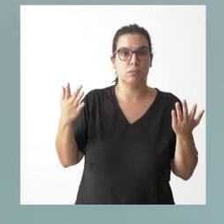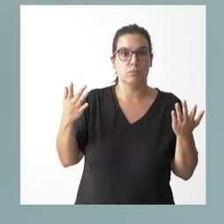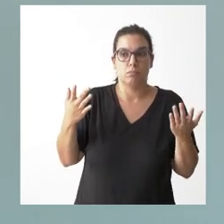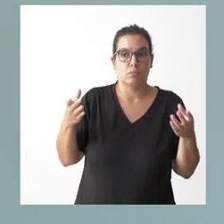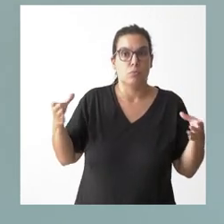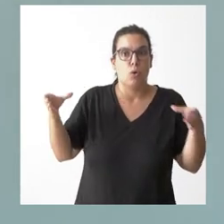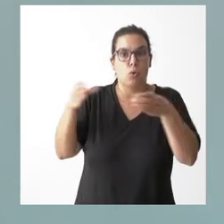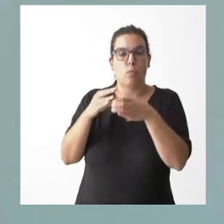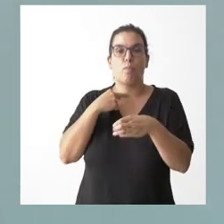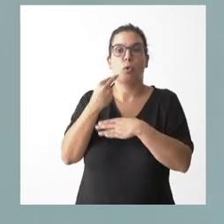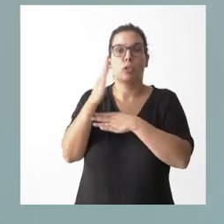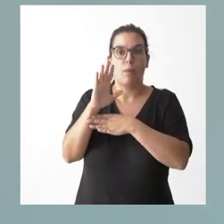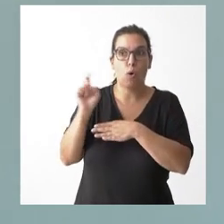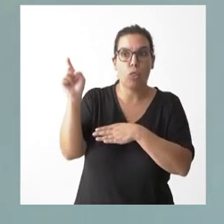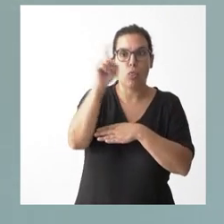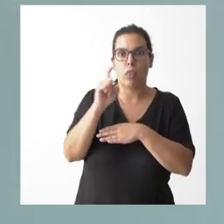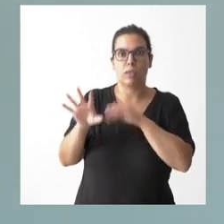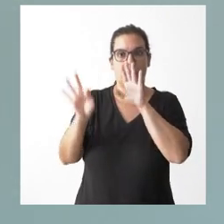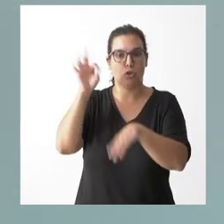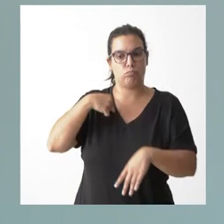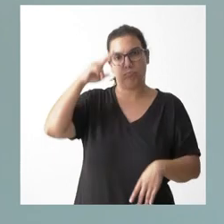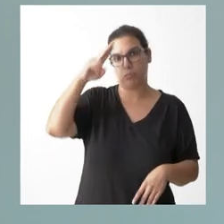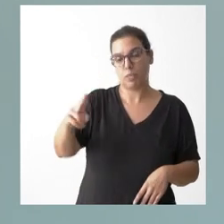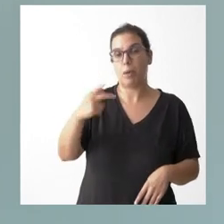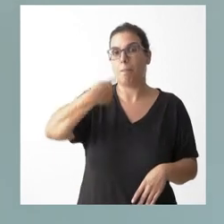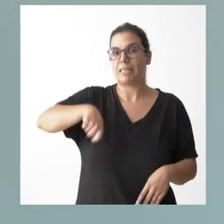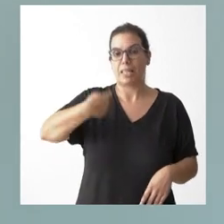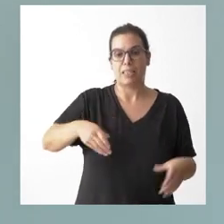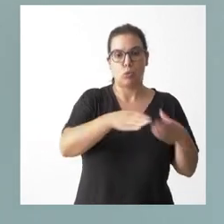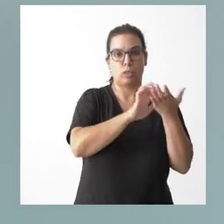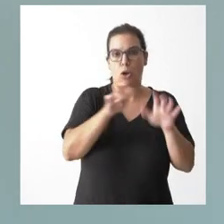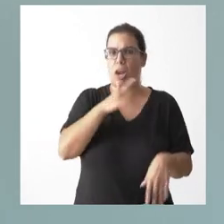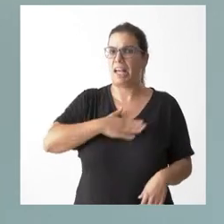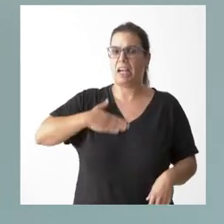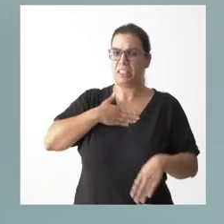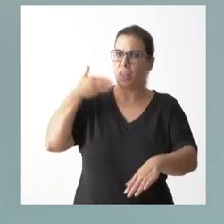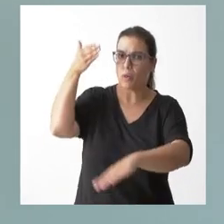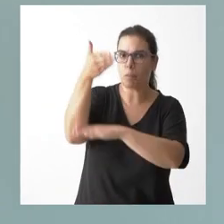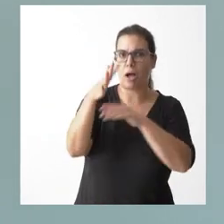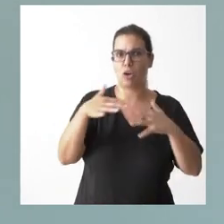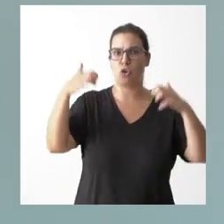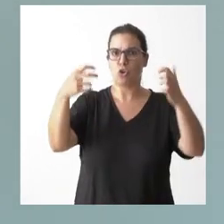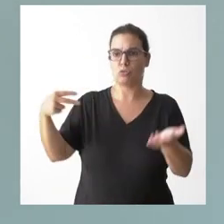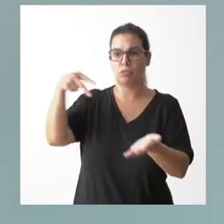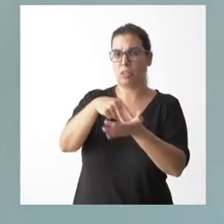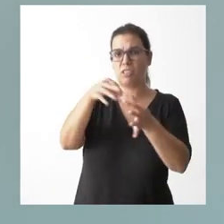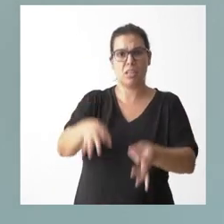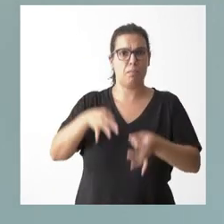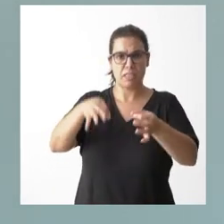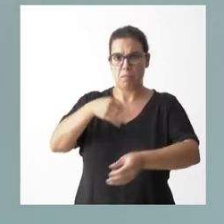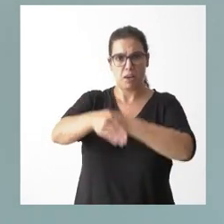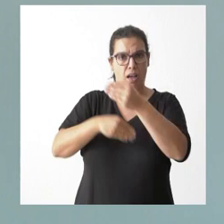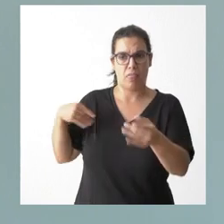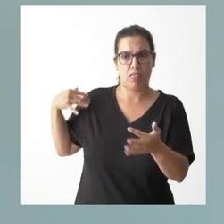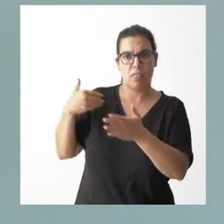Junta de Portavoces. El presidente de la Junta de Castilla y León estará encantado de comparecer en el Parlamento Autonómico, como ha hecho siempre, en la medida en que